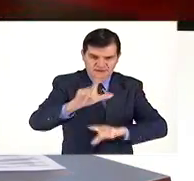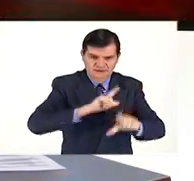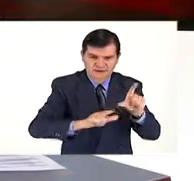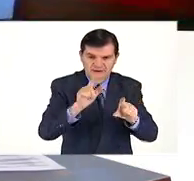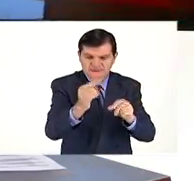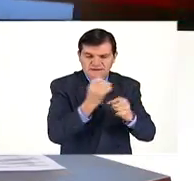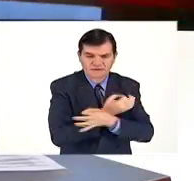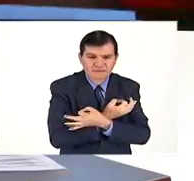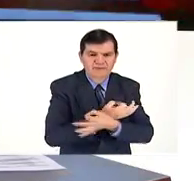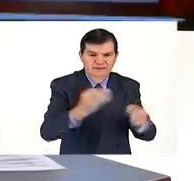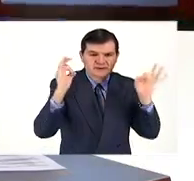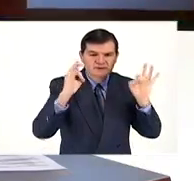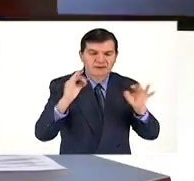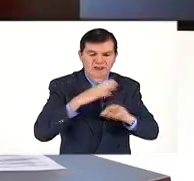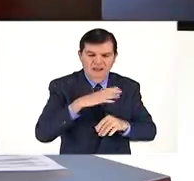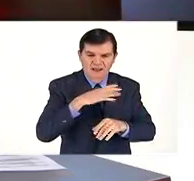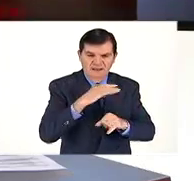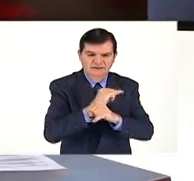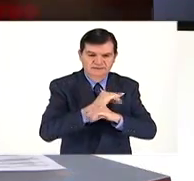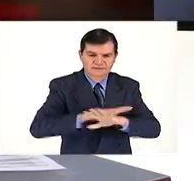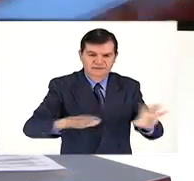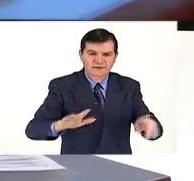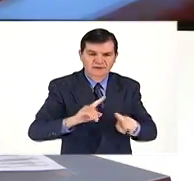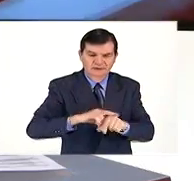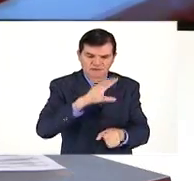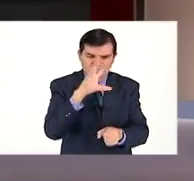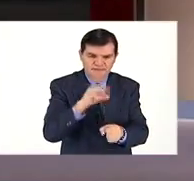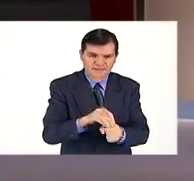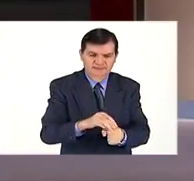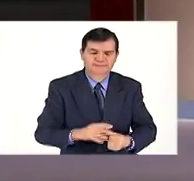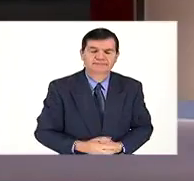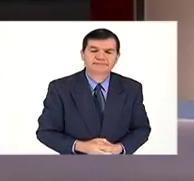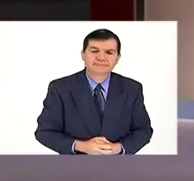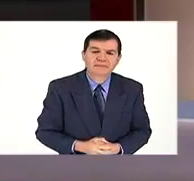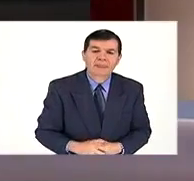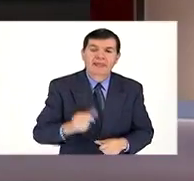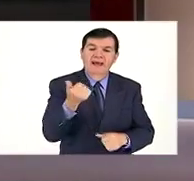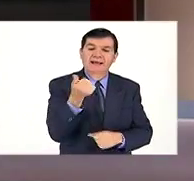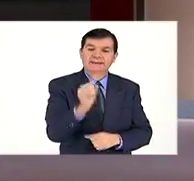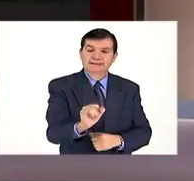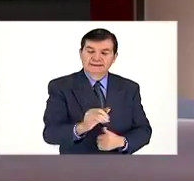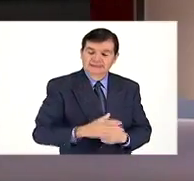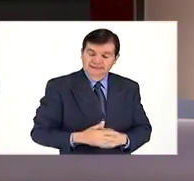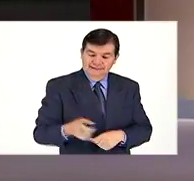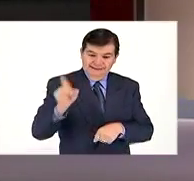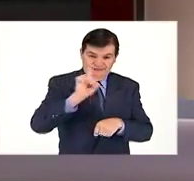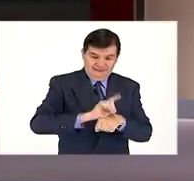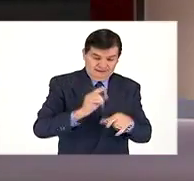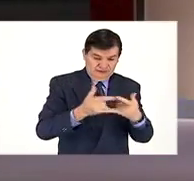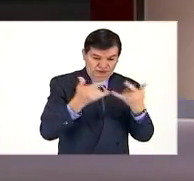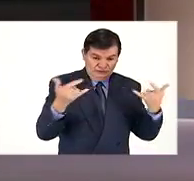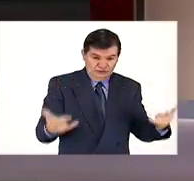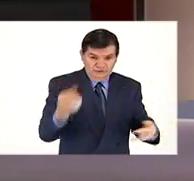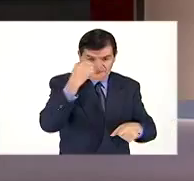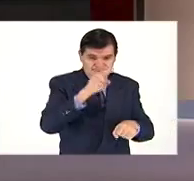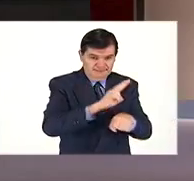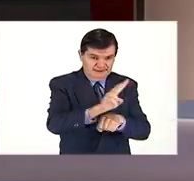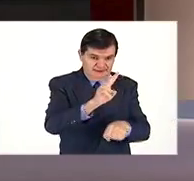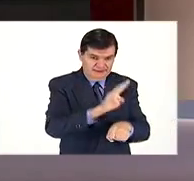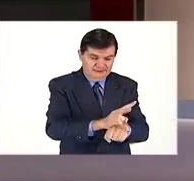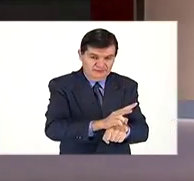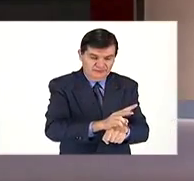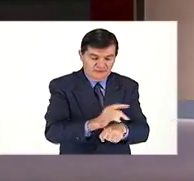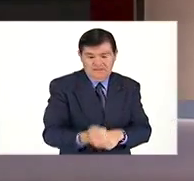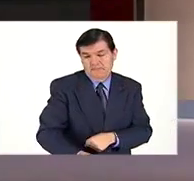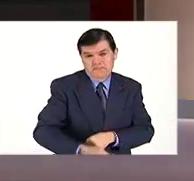señas. Esto es su informativo y le tenemos la noticia al día. Así es. Día histórico para Venezuela.